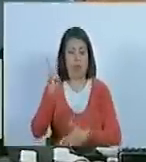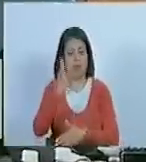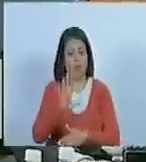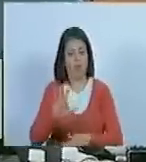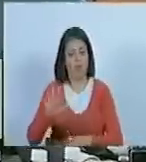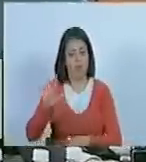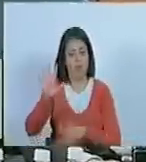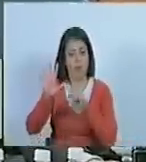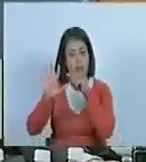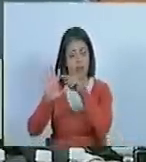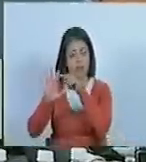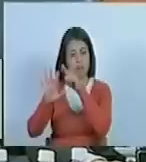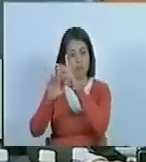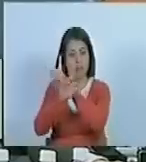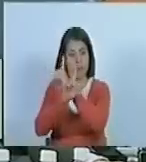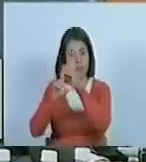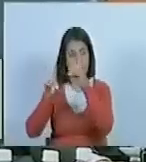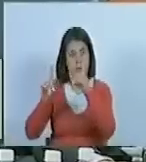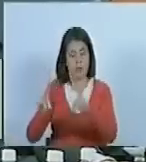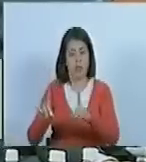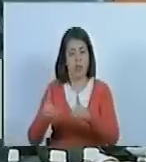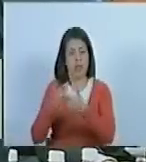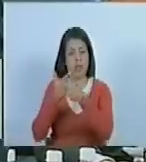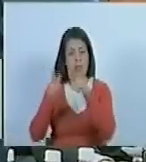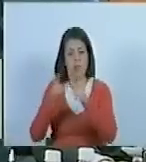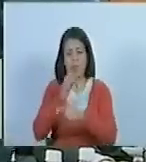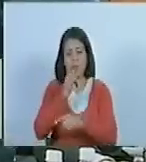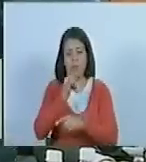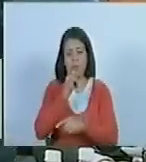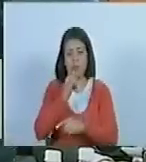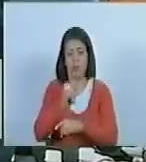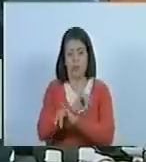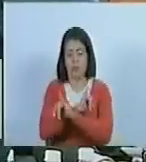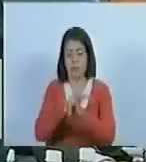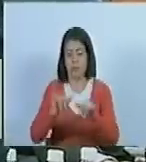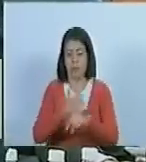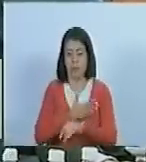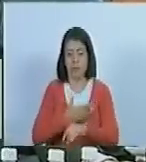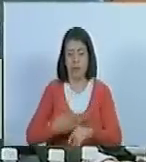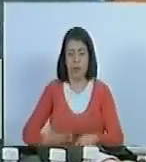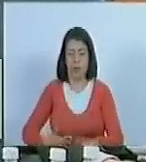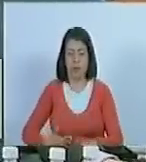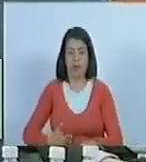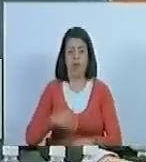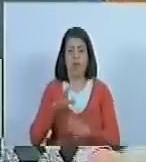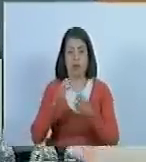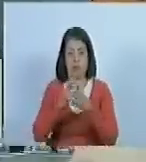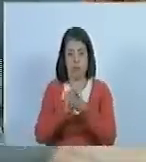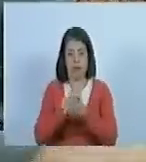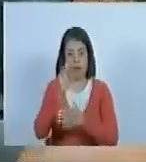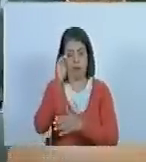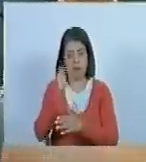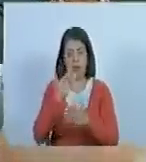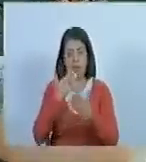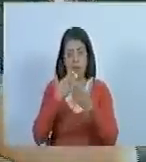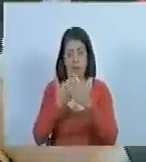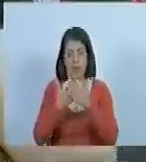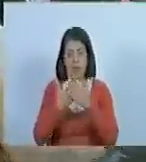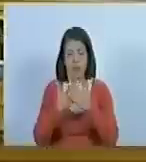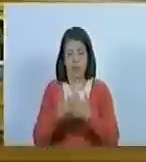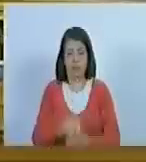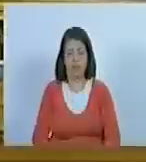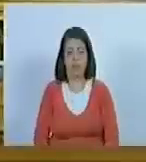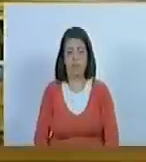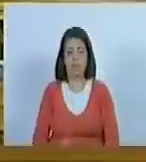Venezuela democrática y con libertad de expresión. Es todo, ciudadano presidente, colegas parlamentarios. Muchas gracias.